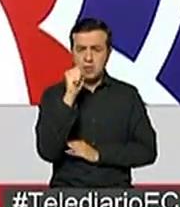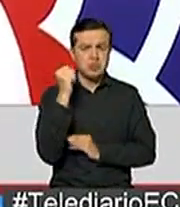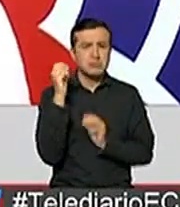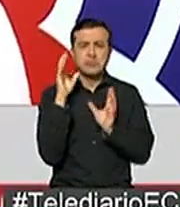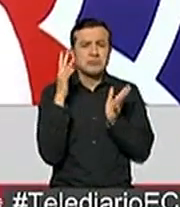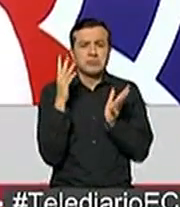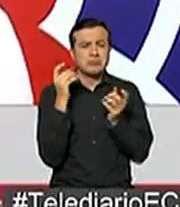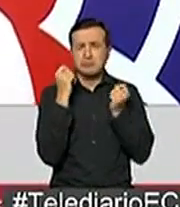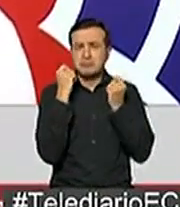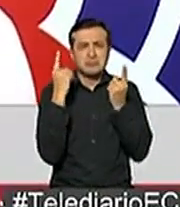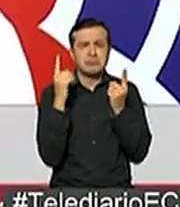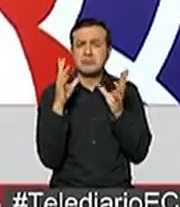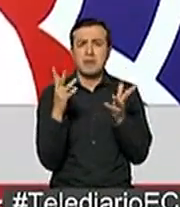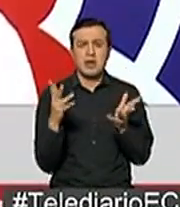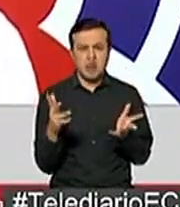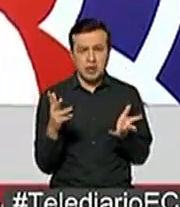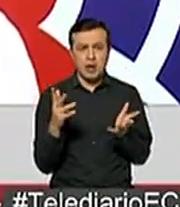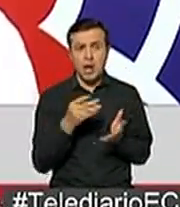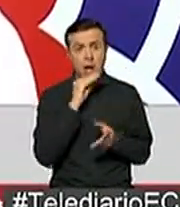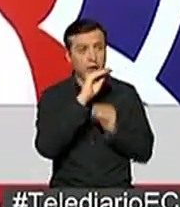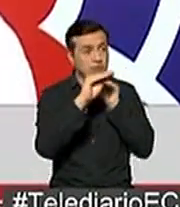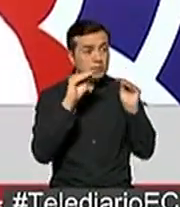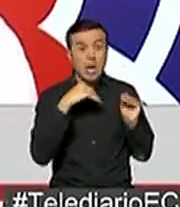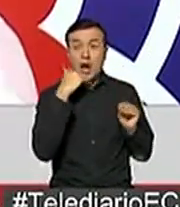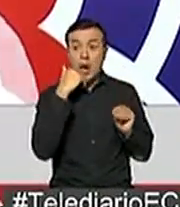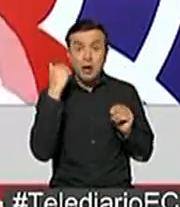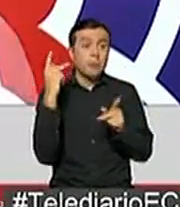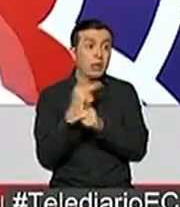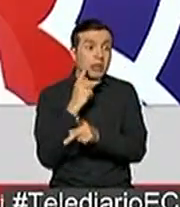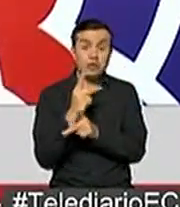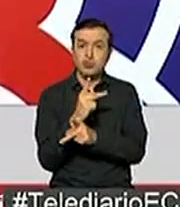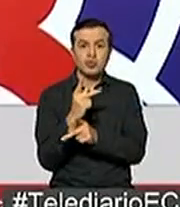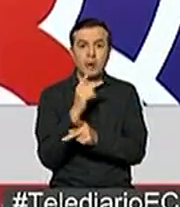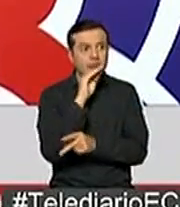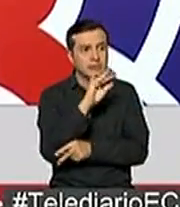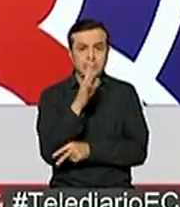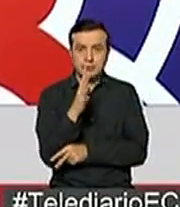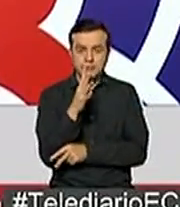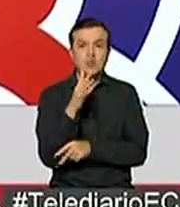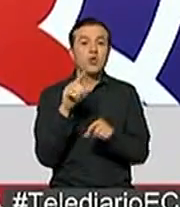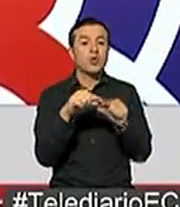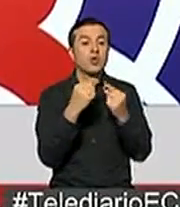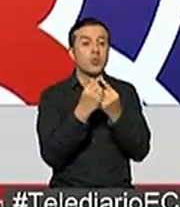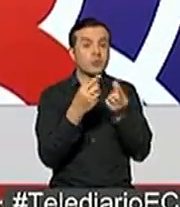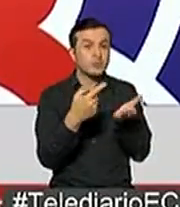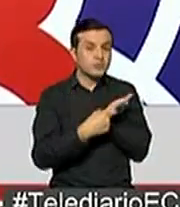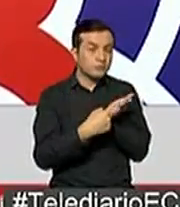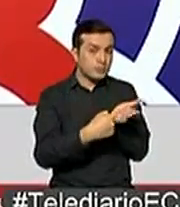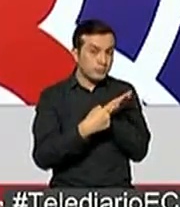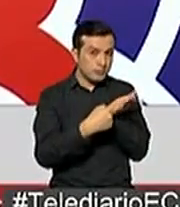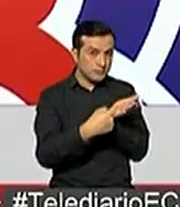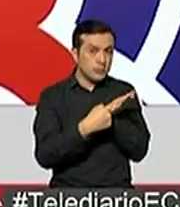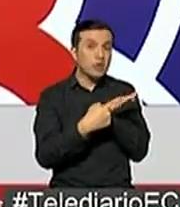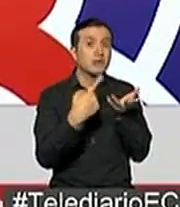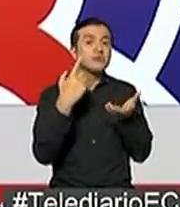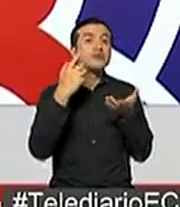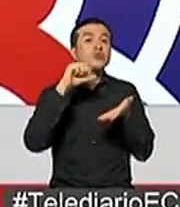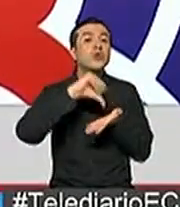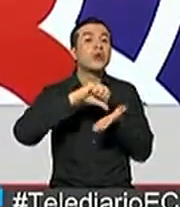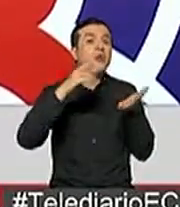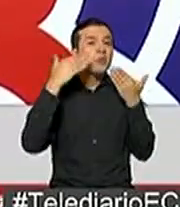alarmó alertó informó sobre algo de esta magnitud de tenemos un gabinete estratégica en la ciudad de guayaquil